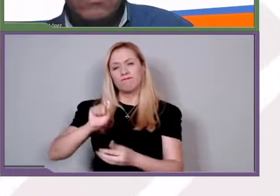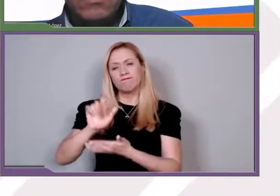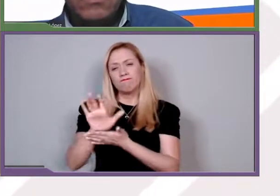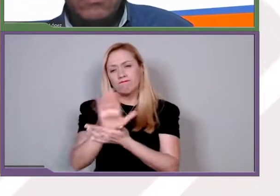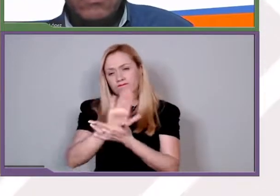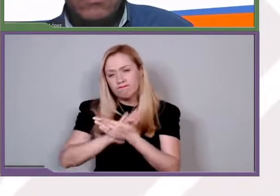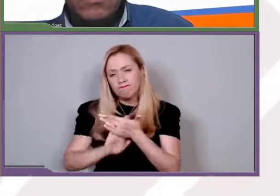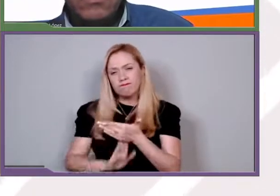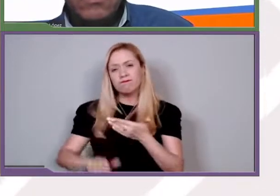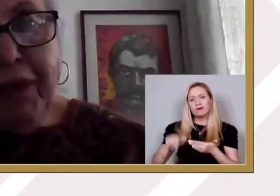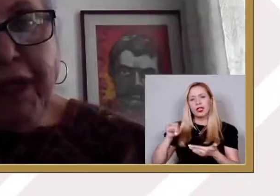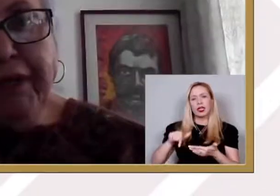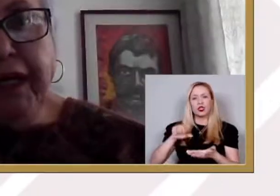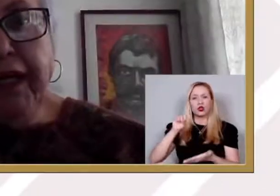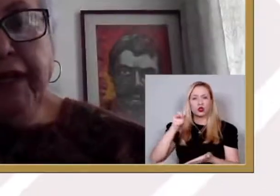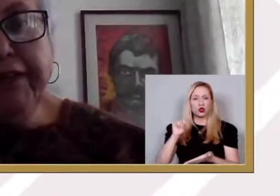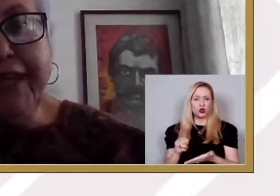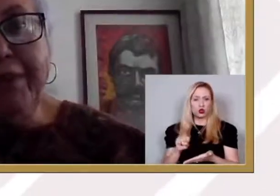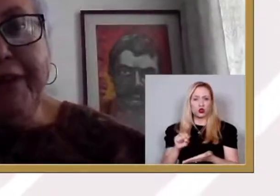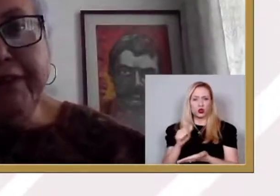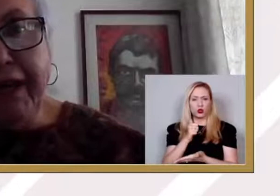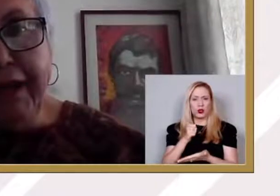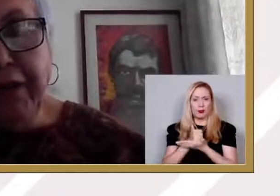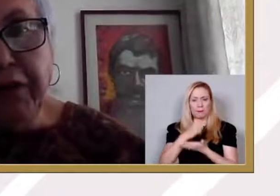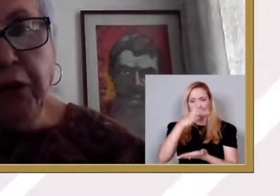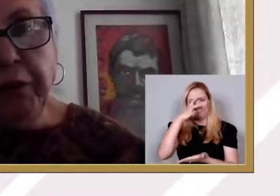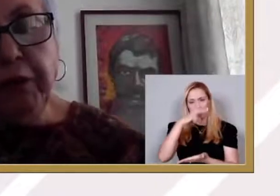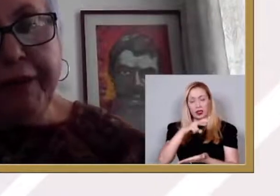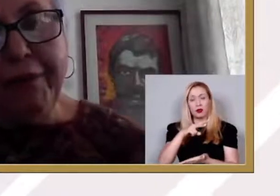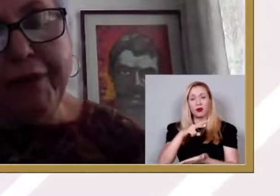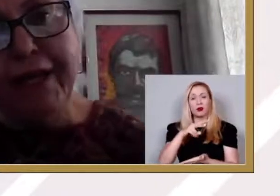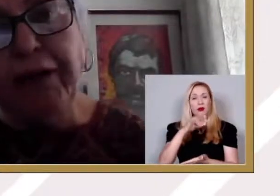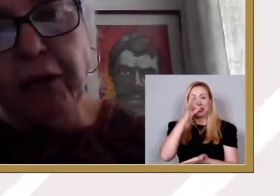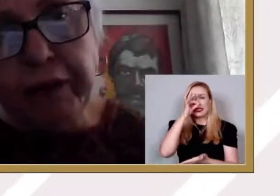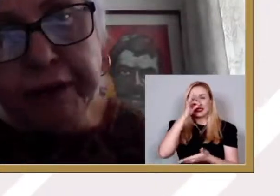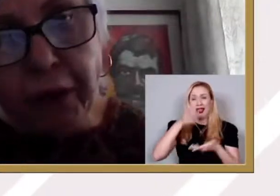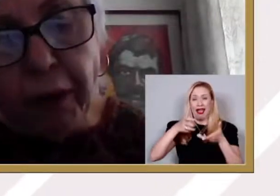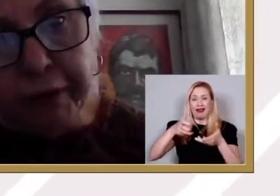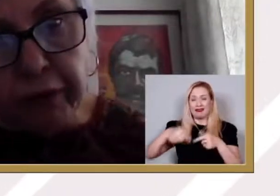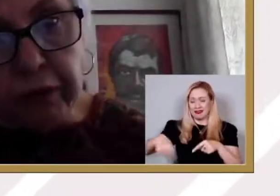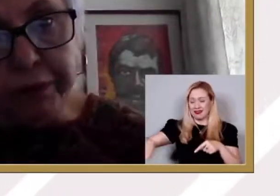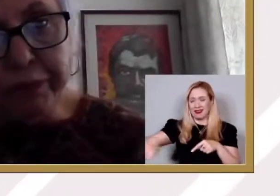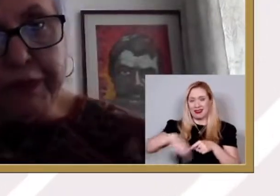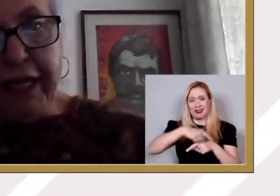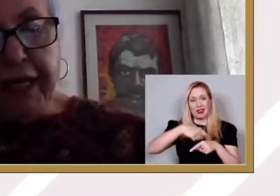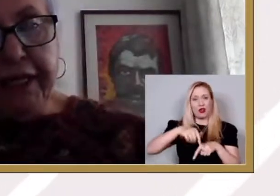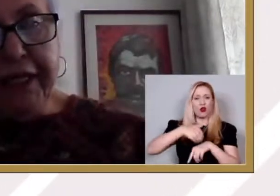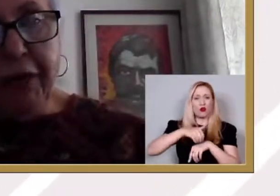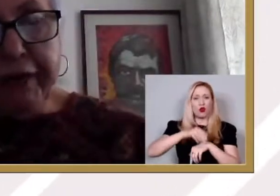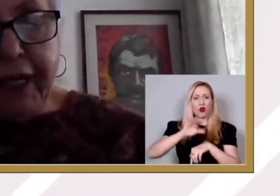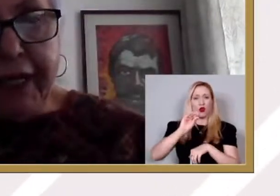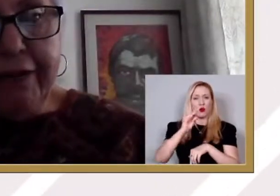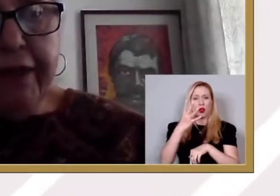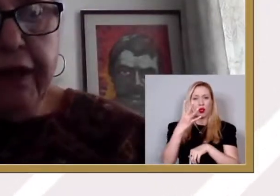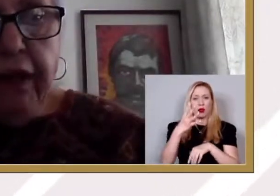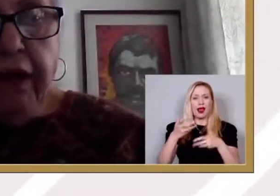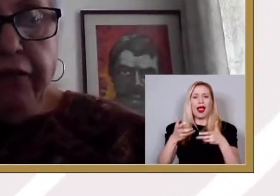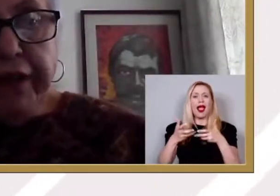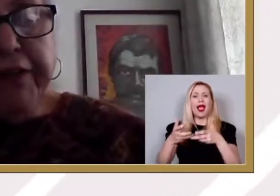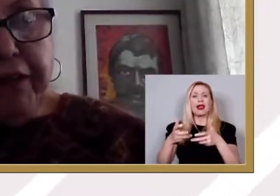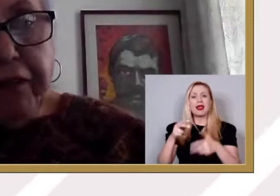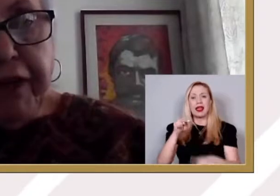México, en la que solamente en esta manzana donde yo vivo, que es la manzana 94 de la calle